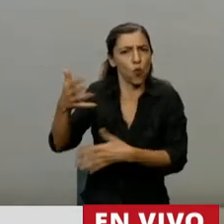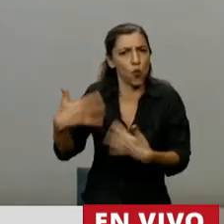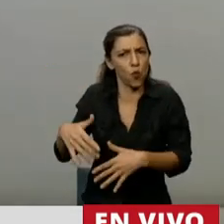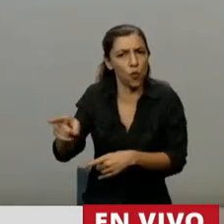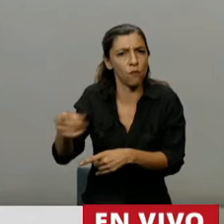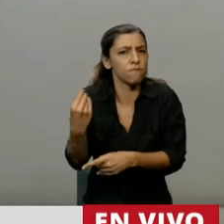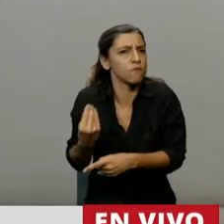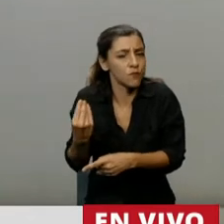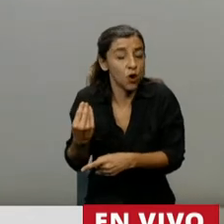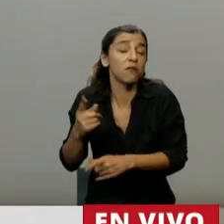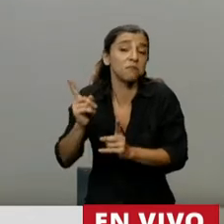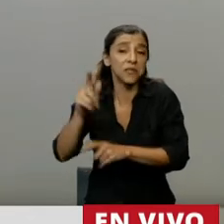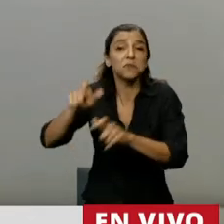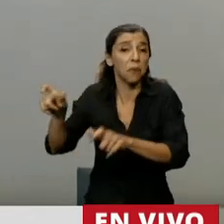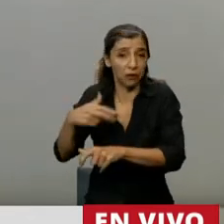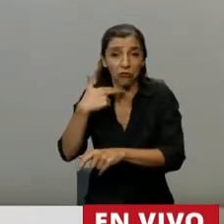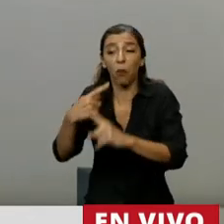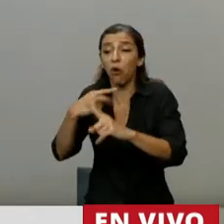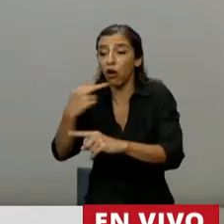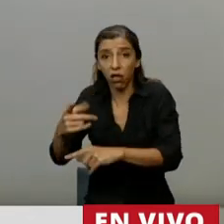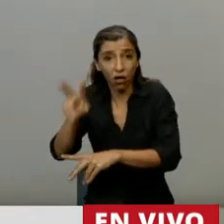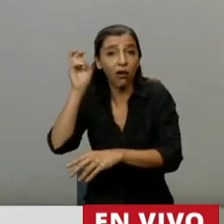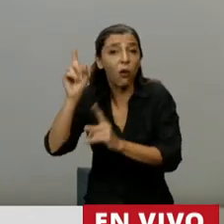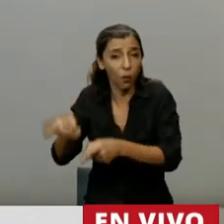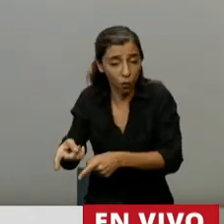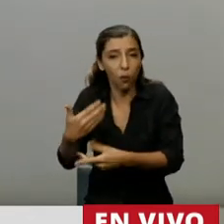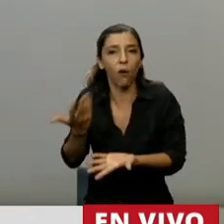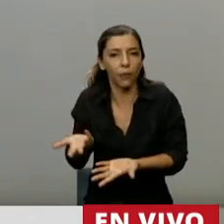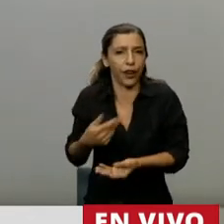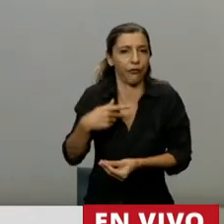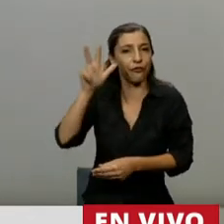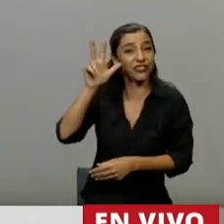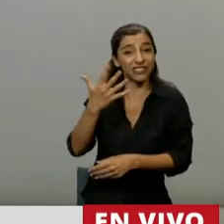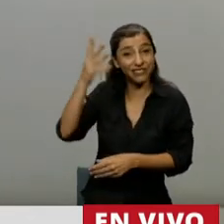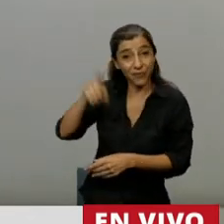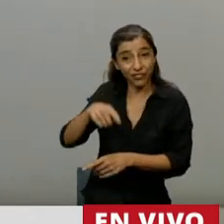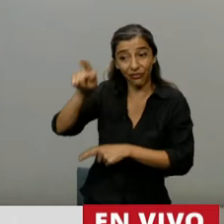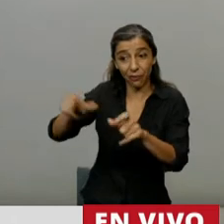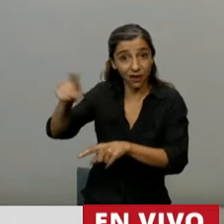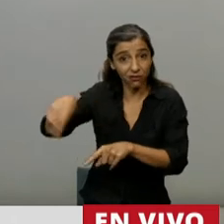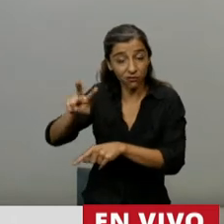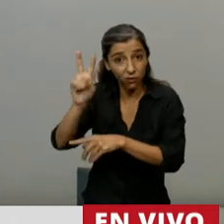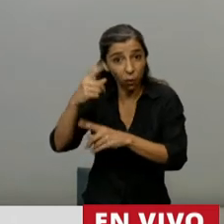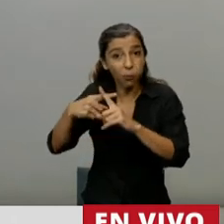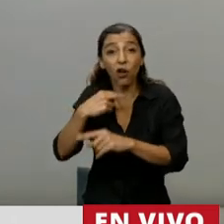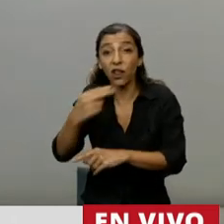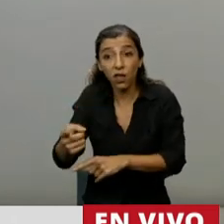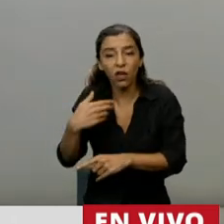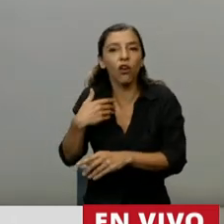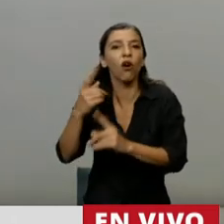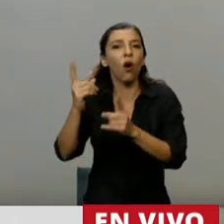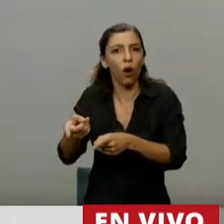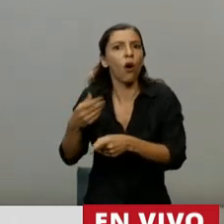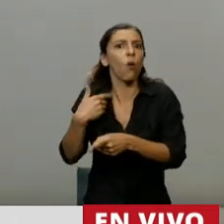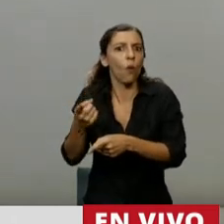eso es lo que sucedía. El 85% de los perceptores de AUH llegó a tener créditos del